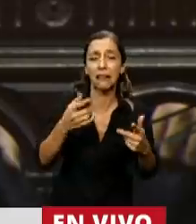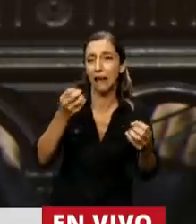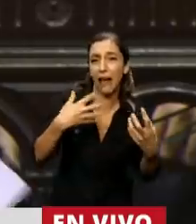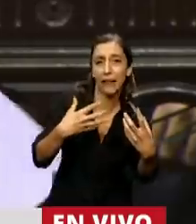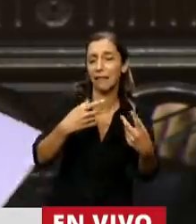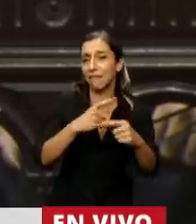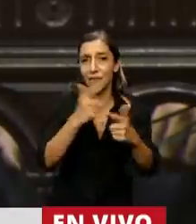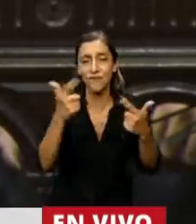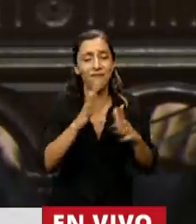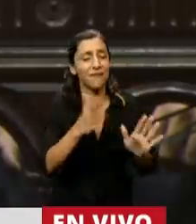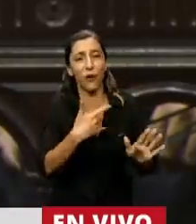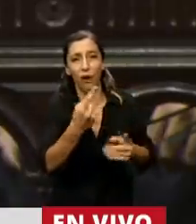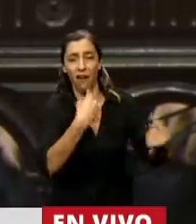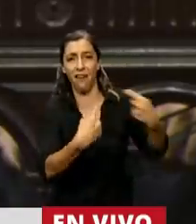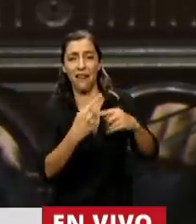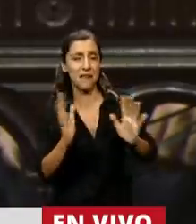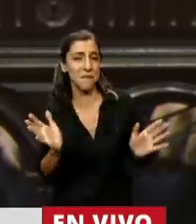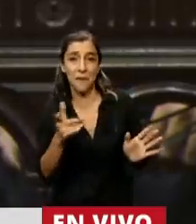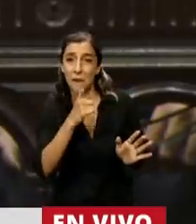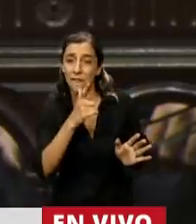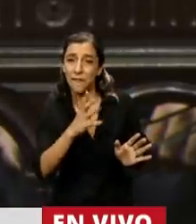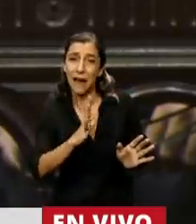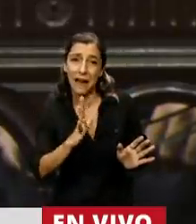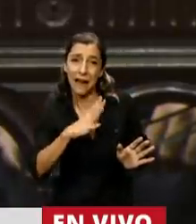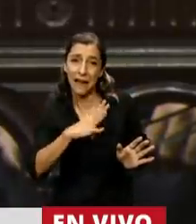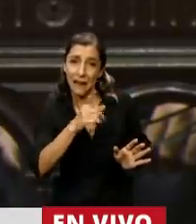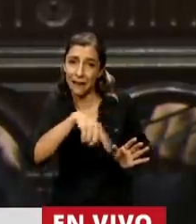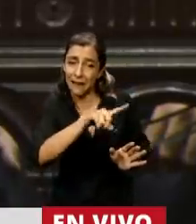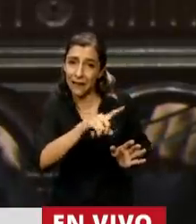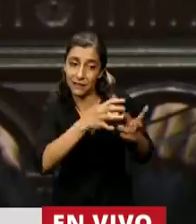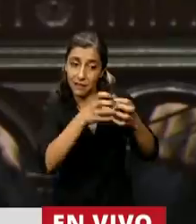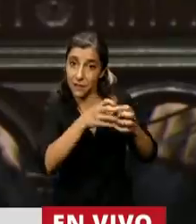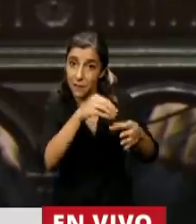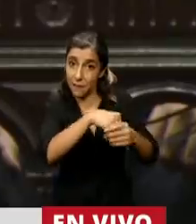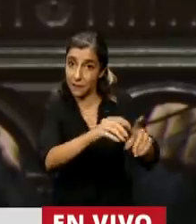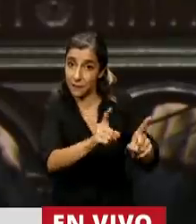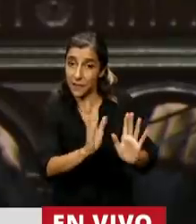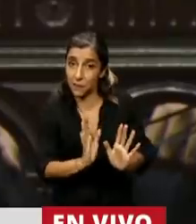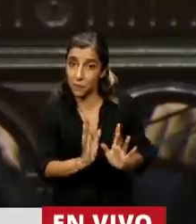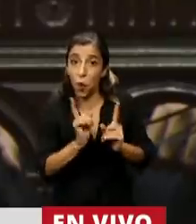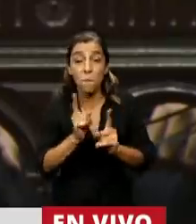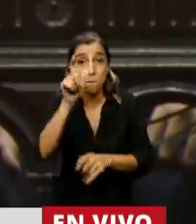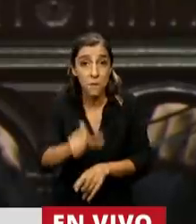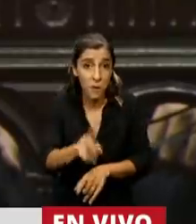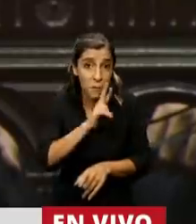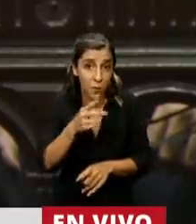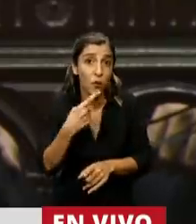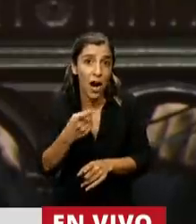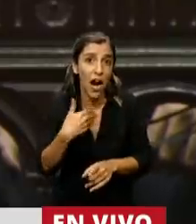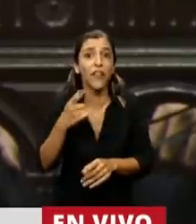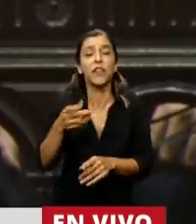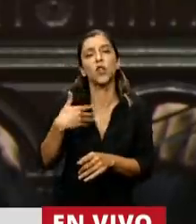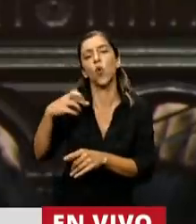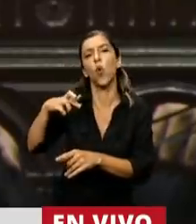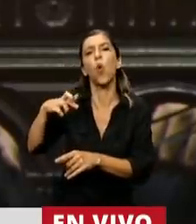yo creo que se debe en un debate interno en ese sentido porque es la misma es la misma señora que dice que el ministro de hacienda alfonso prat-gay que se